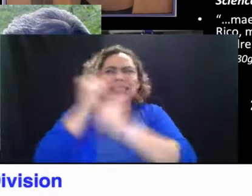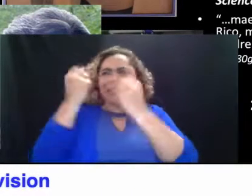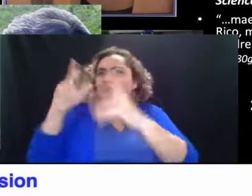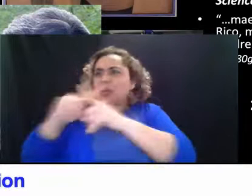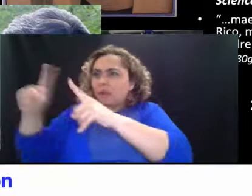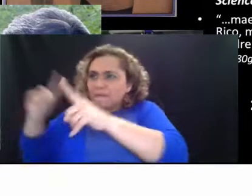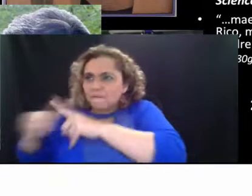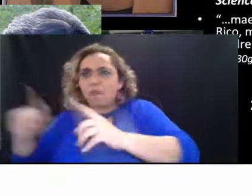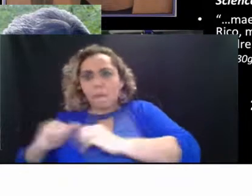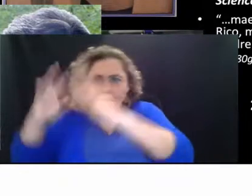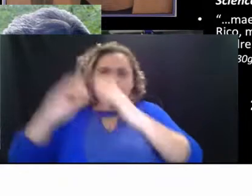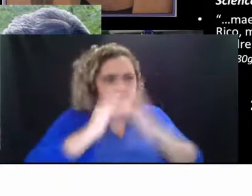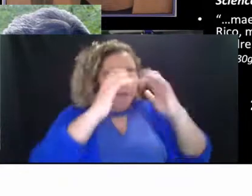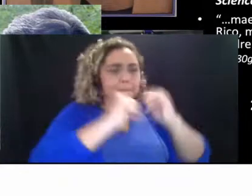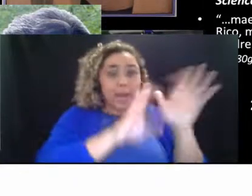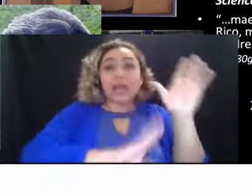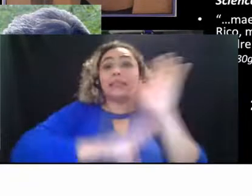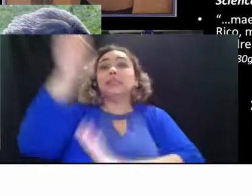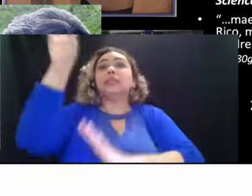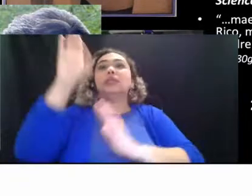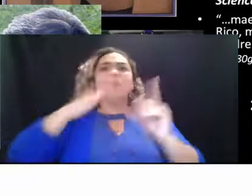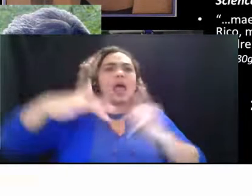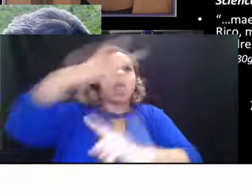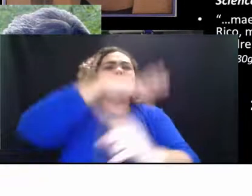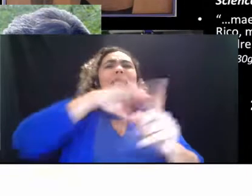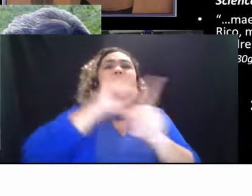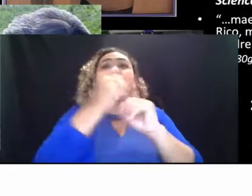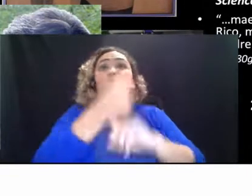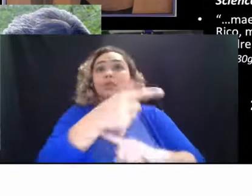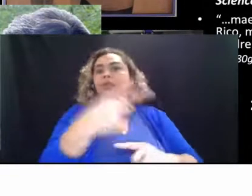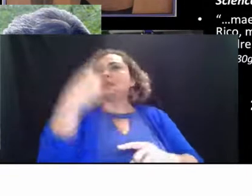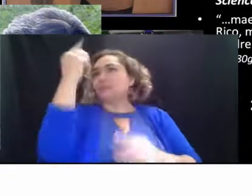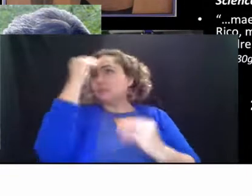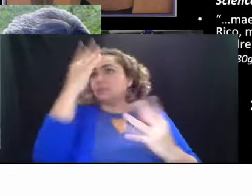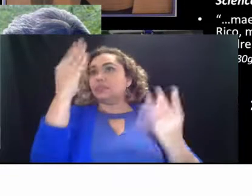iniciativas, desarrolló ambientes y escenarios donde ella expresara,